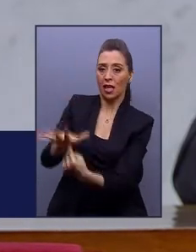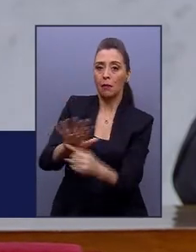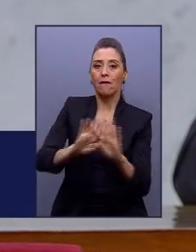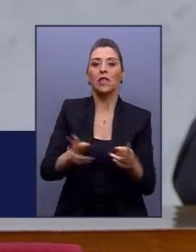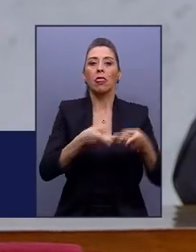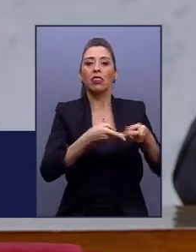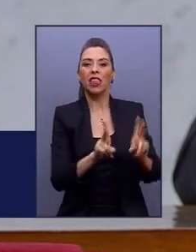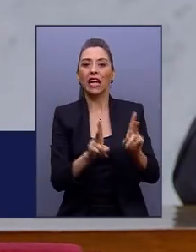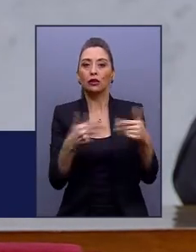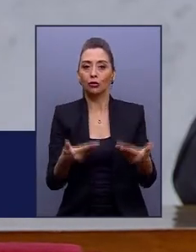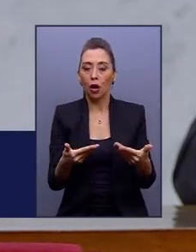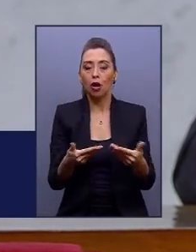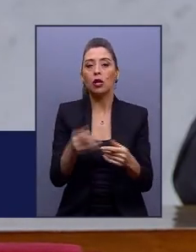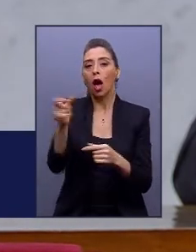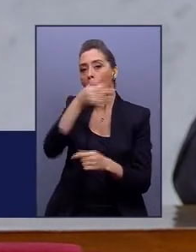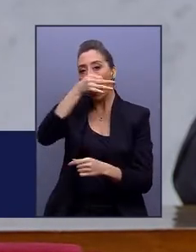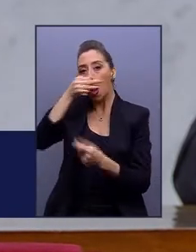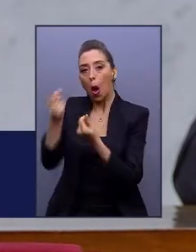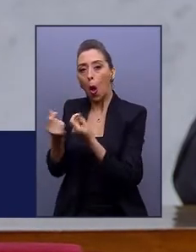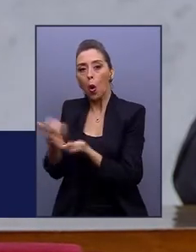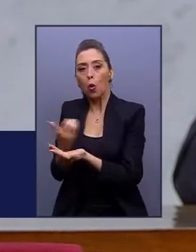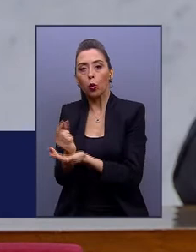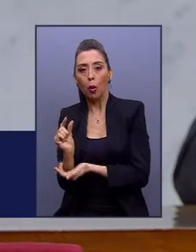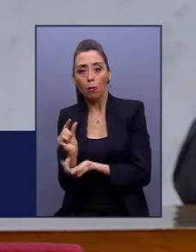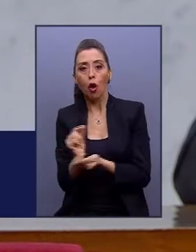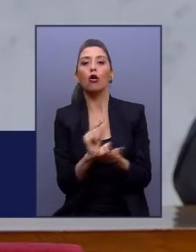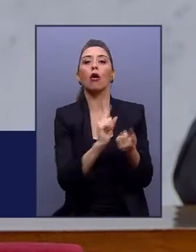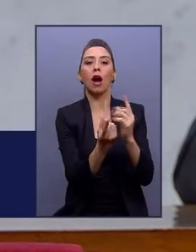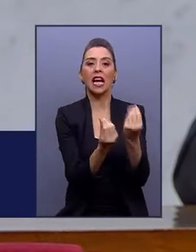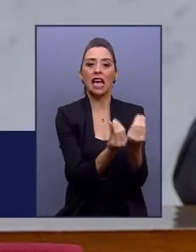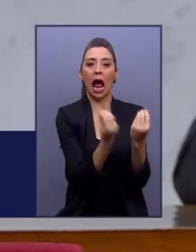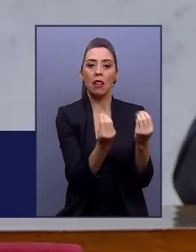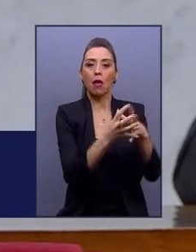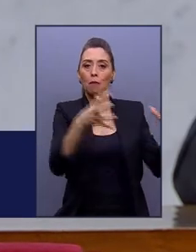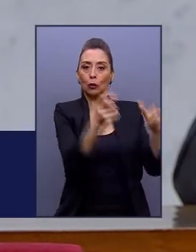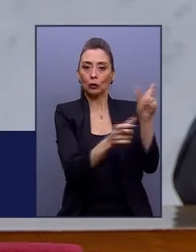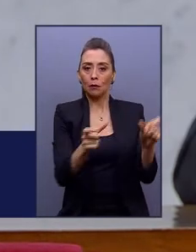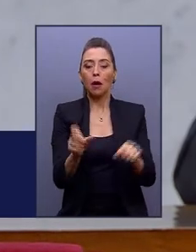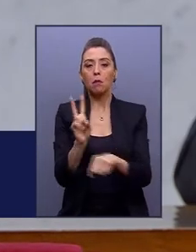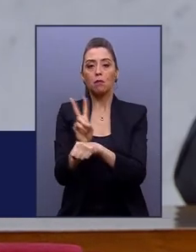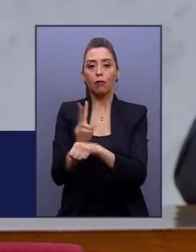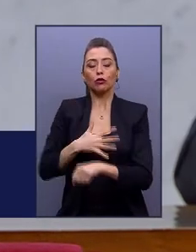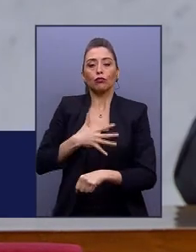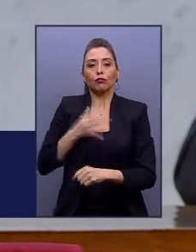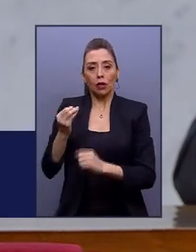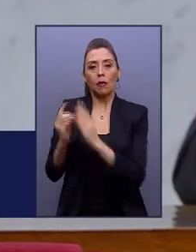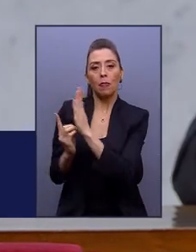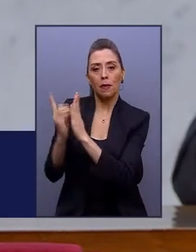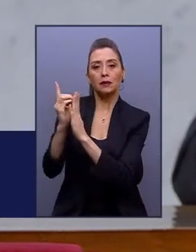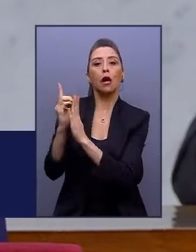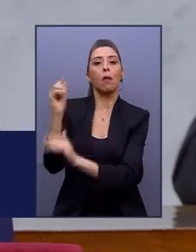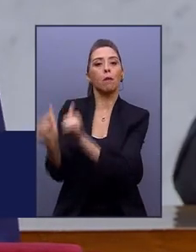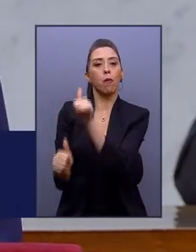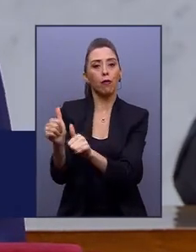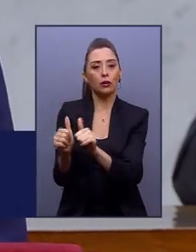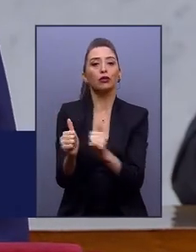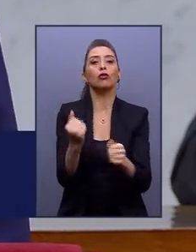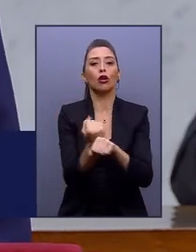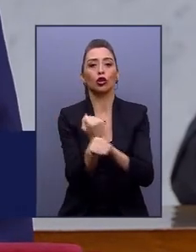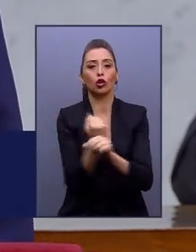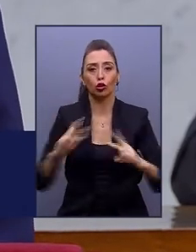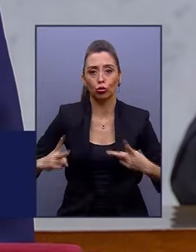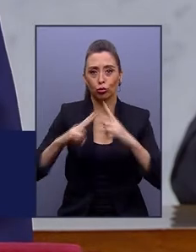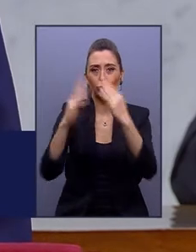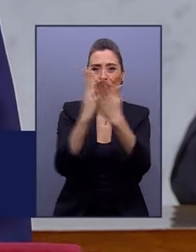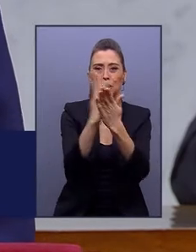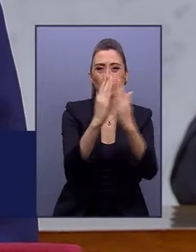lucro de unos pocos a la calidad de muchos, fortaleciendo el rol de los profesores y su satisfacción profesional, construyendo establecimientos de alto